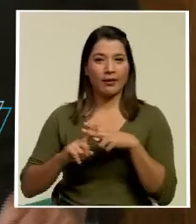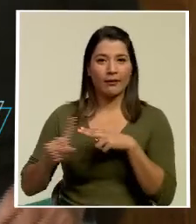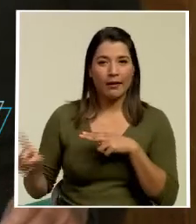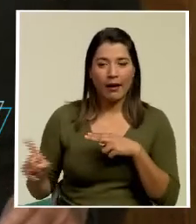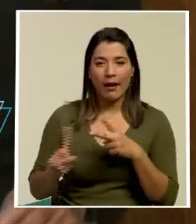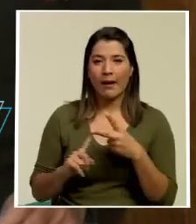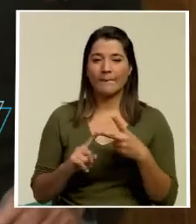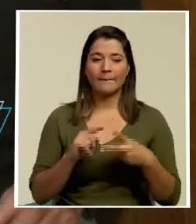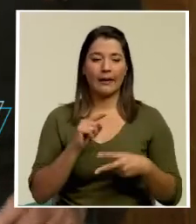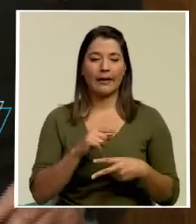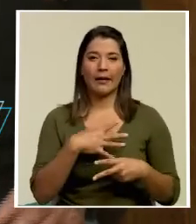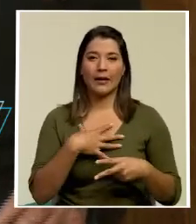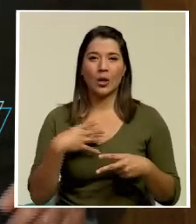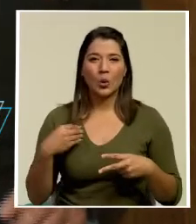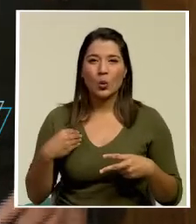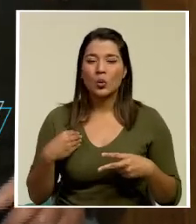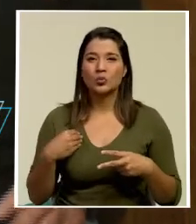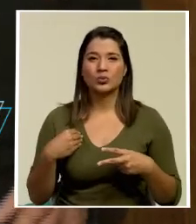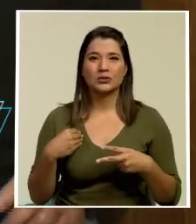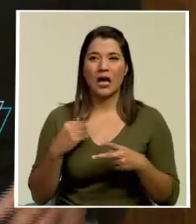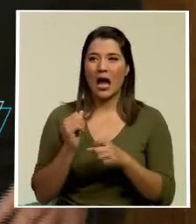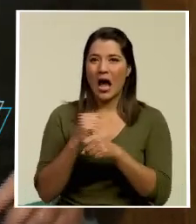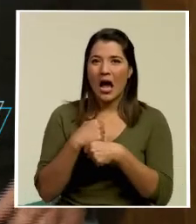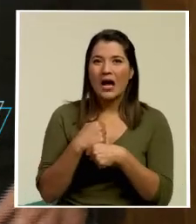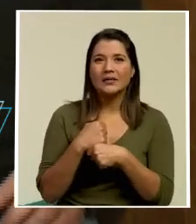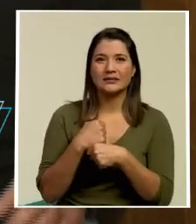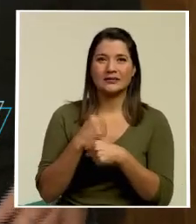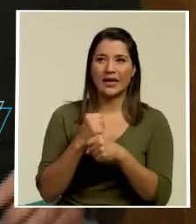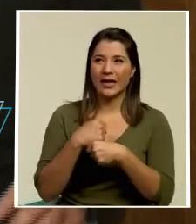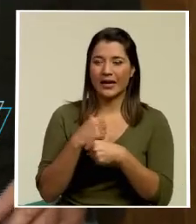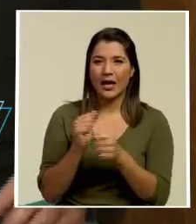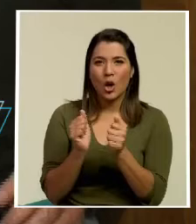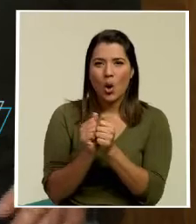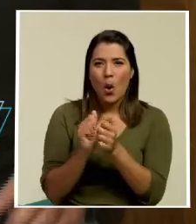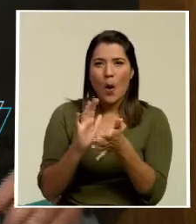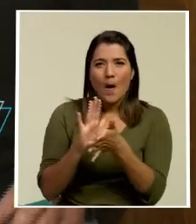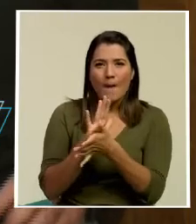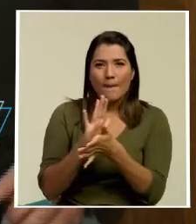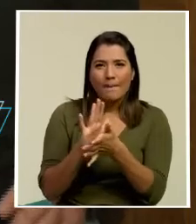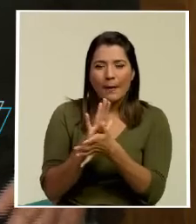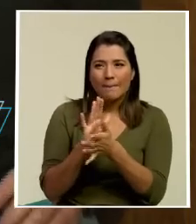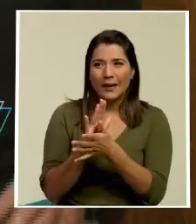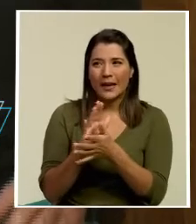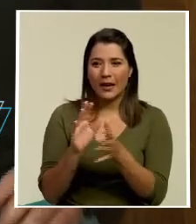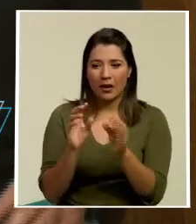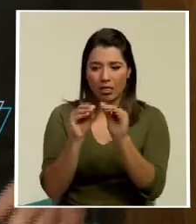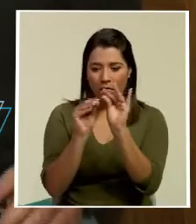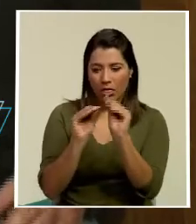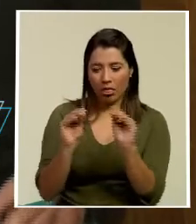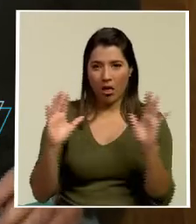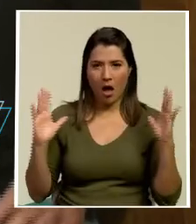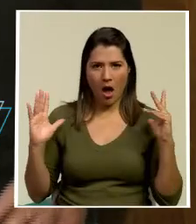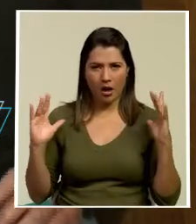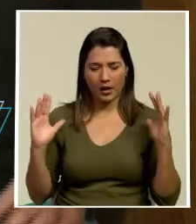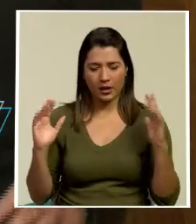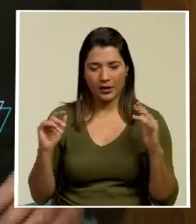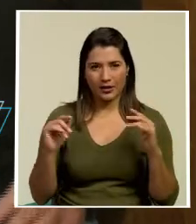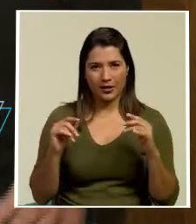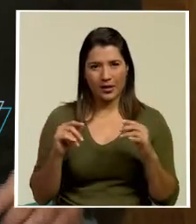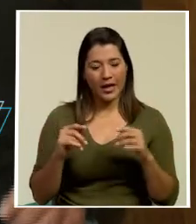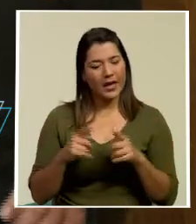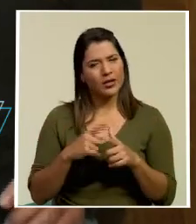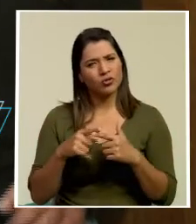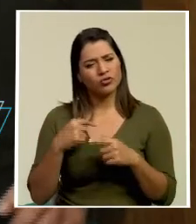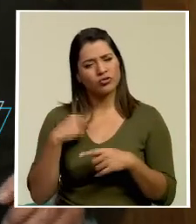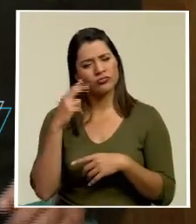le gusta hacer estatuitas en ramas de café, estatuitas de ángeles. Y ahí entendí yo lo que era el